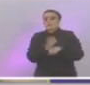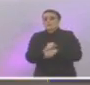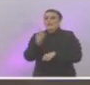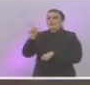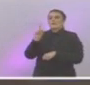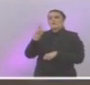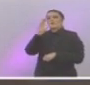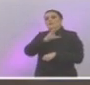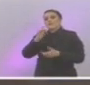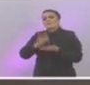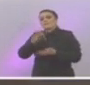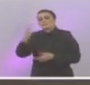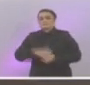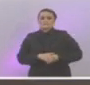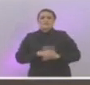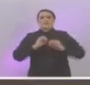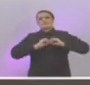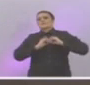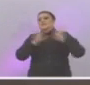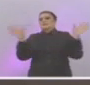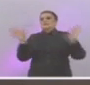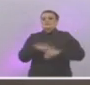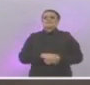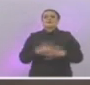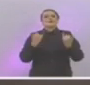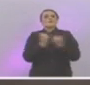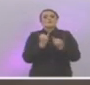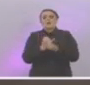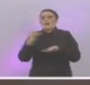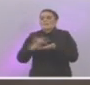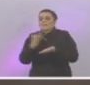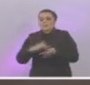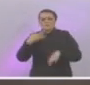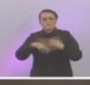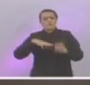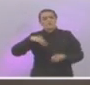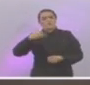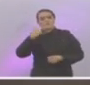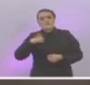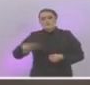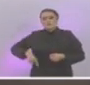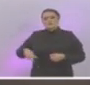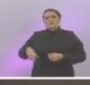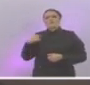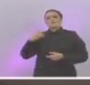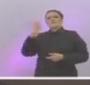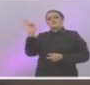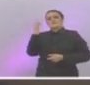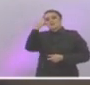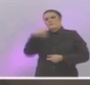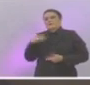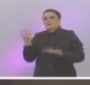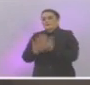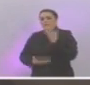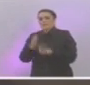allá en Aguascalientes. Y por supuesto, apoyamos los esfuerzos del Gobierno de la República para que se concrete